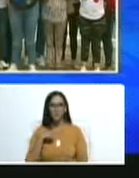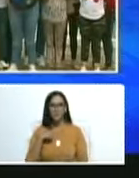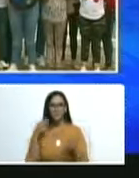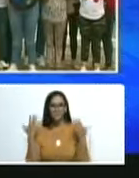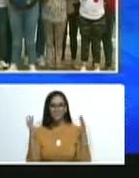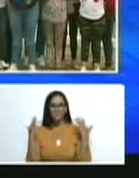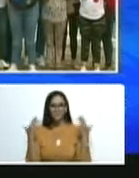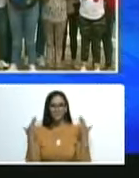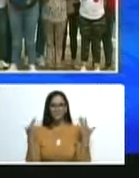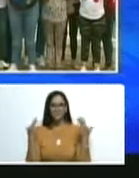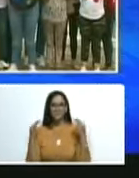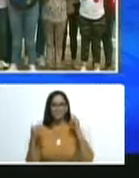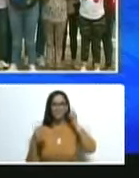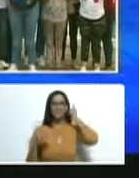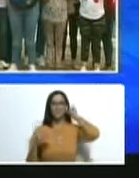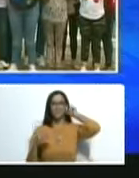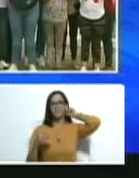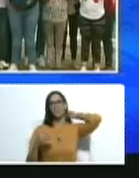María,